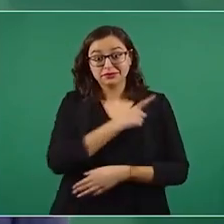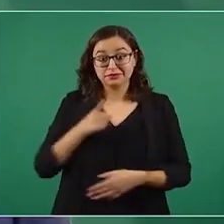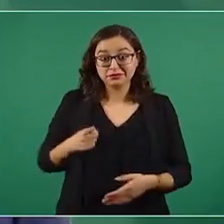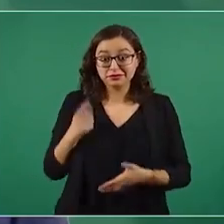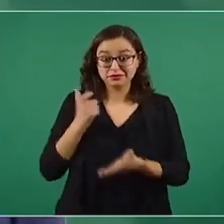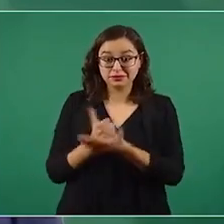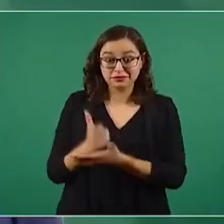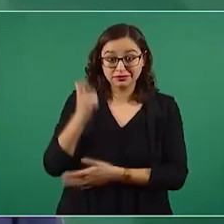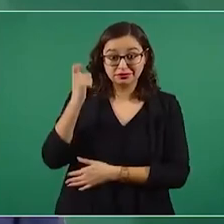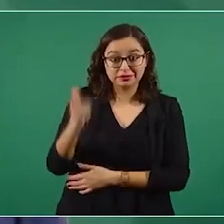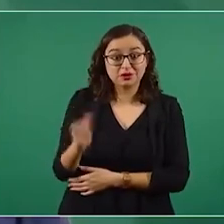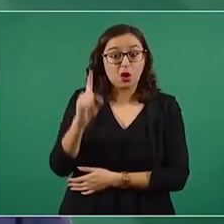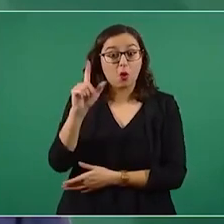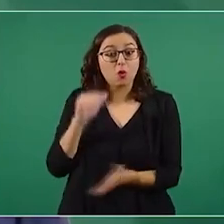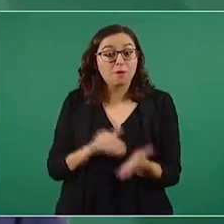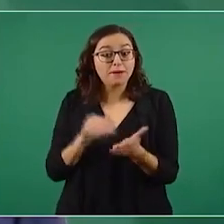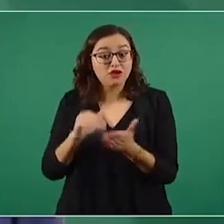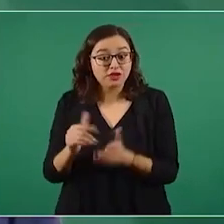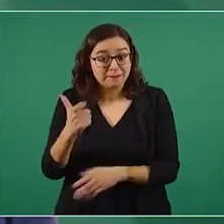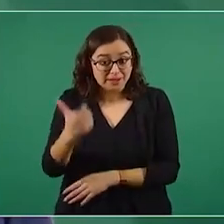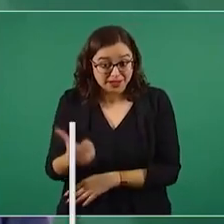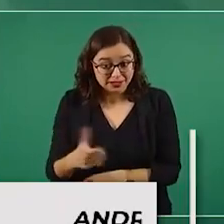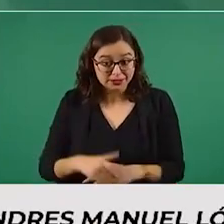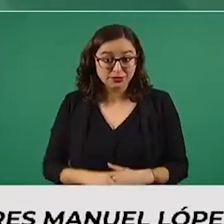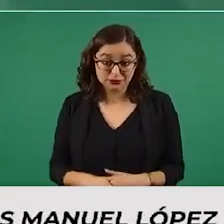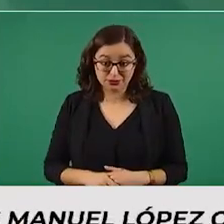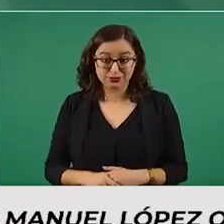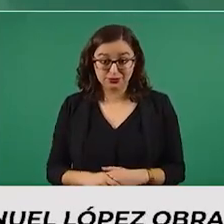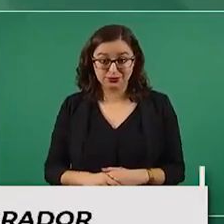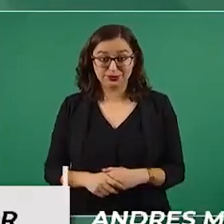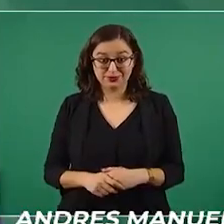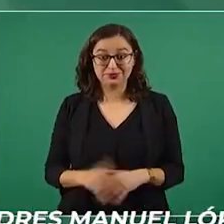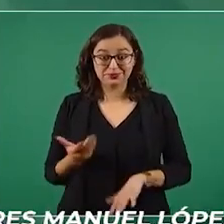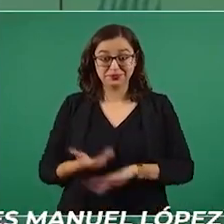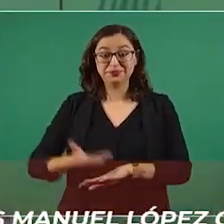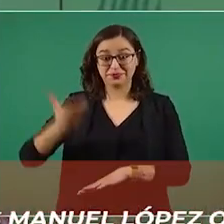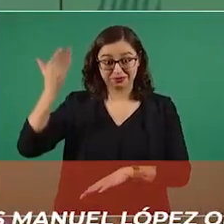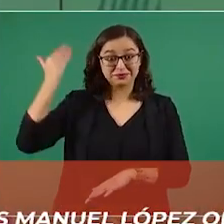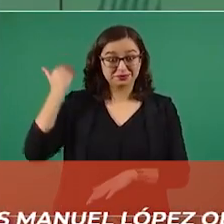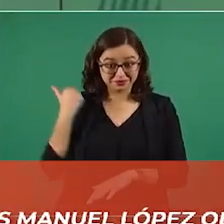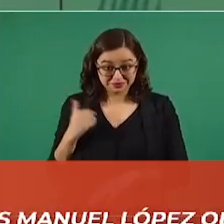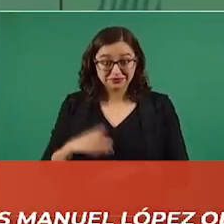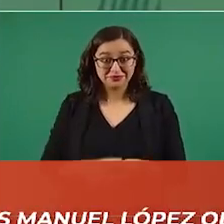A un contratista le pedían: